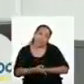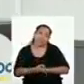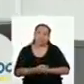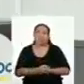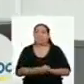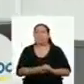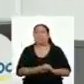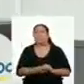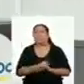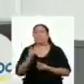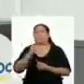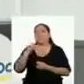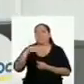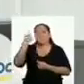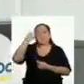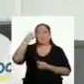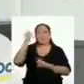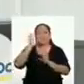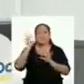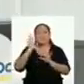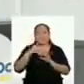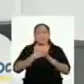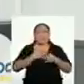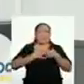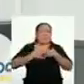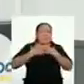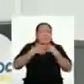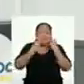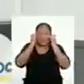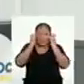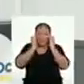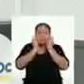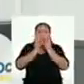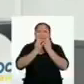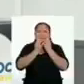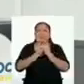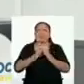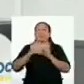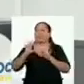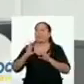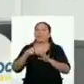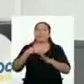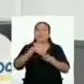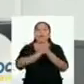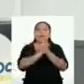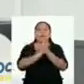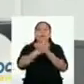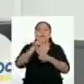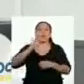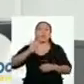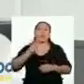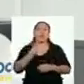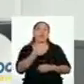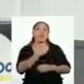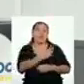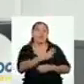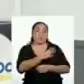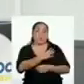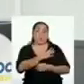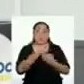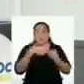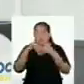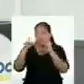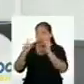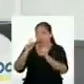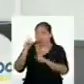ahorita mejor no pienso en eso porque me pongo ansiosa. Más bien, mis amigos del cuarto y yo tenemos unas preguntas